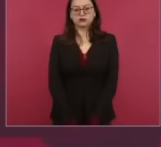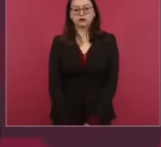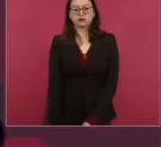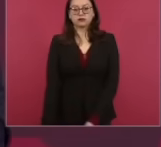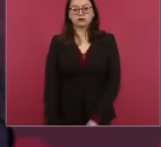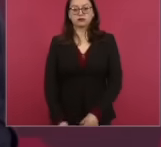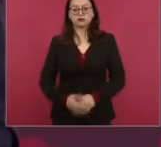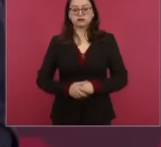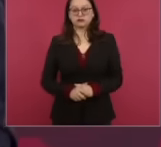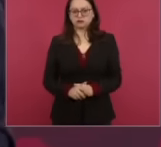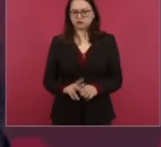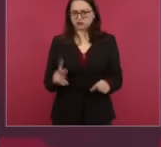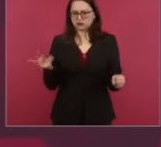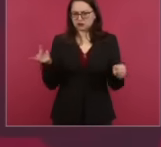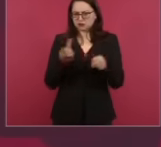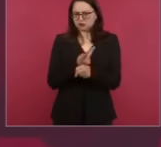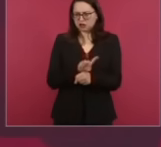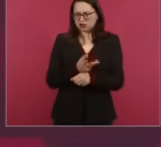servicio